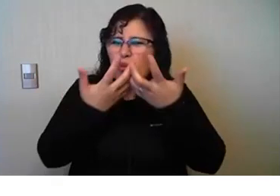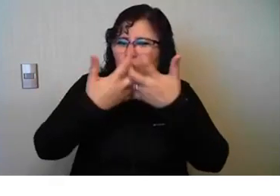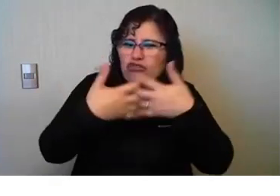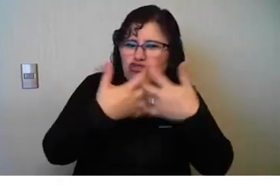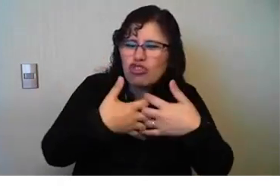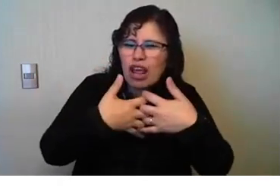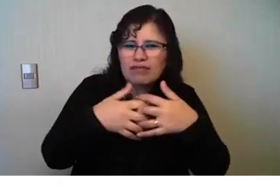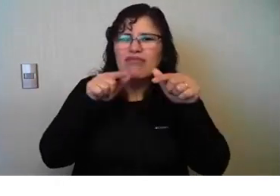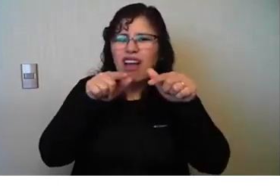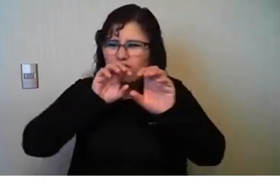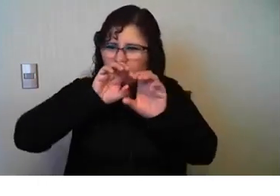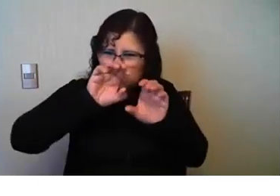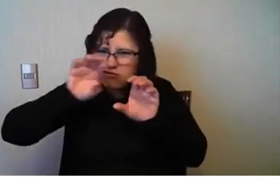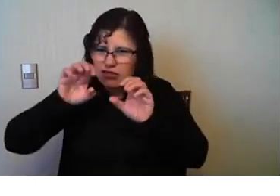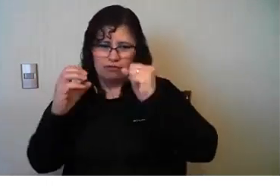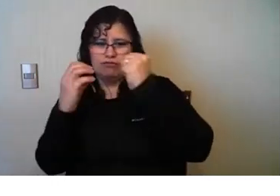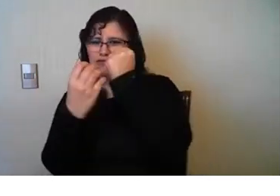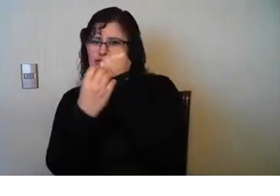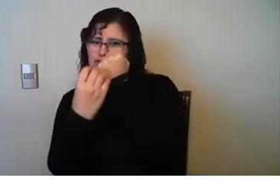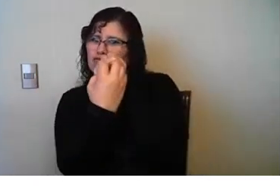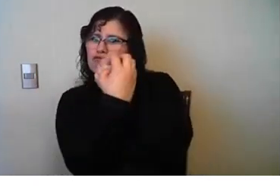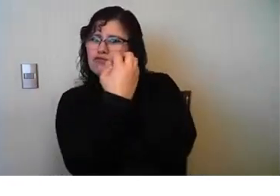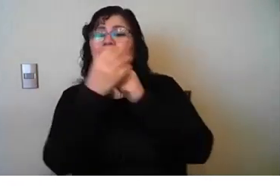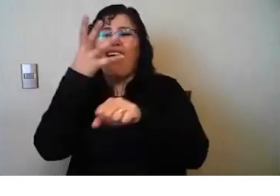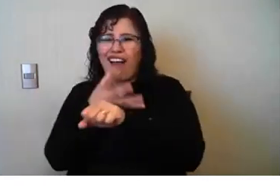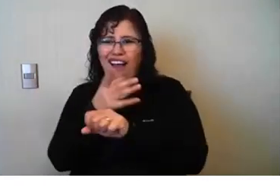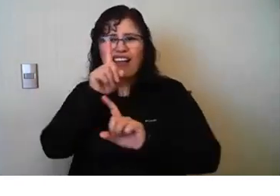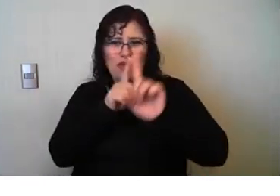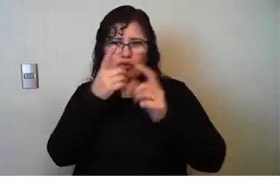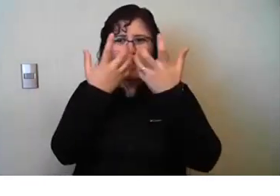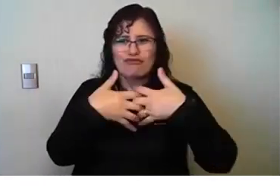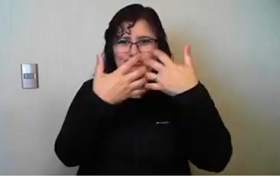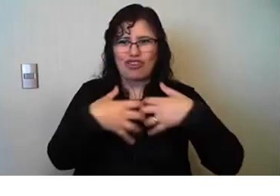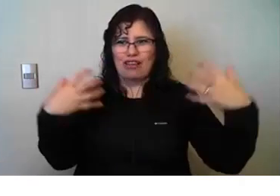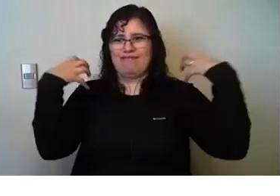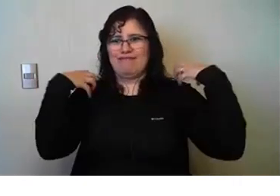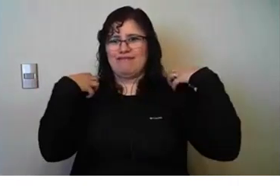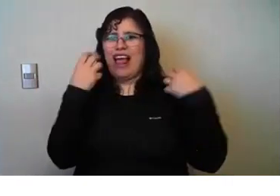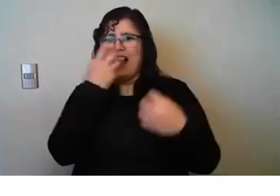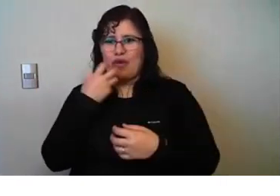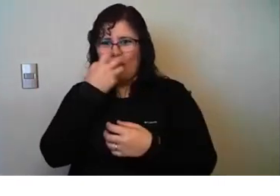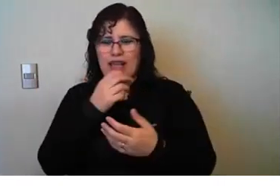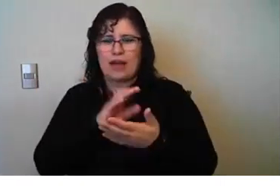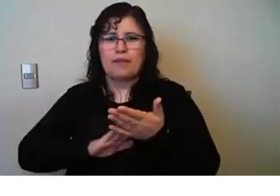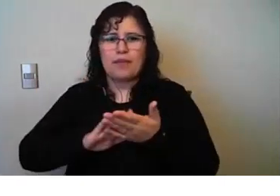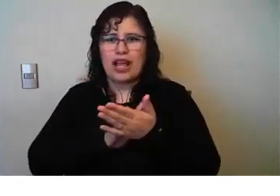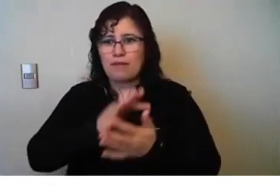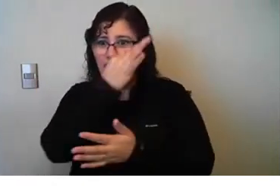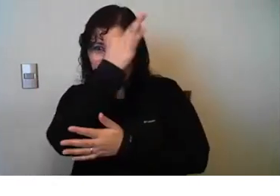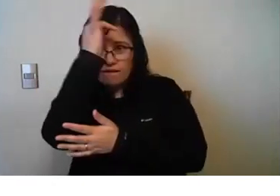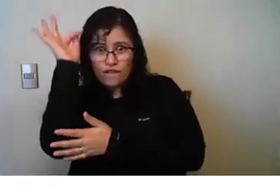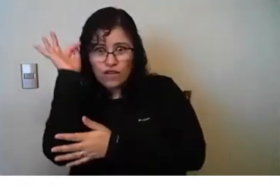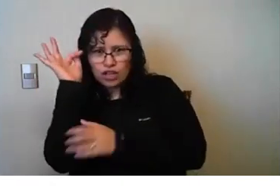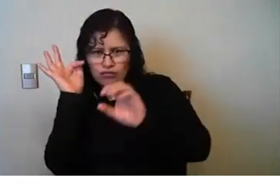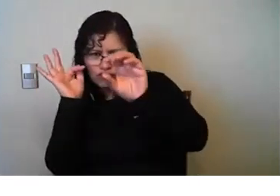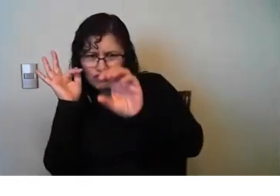que tienen ciertas funciones del lenguaje. Entre estas, en la parte del lóbulo frontal, hay unas zonas que